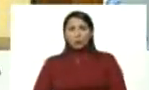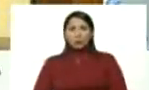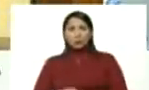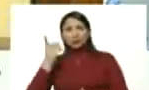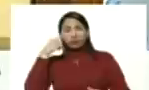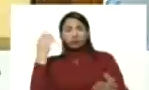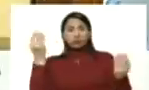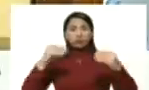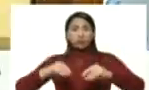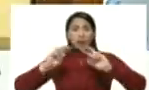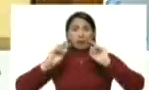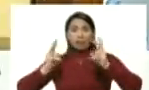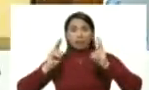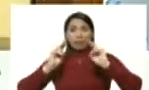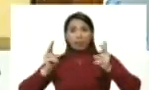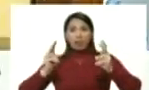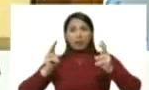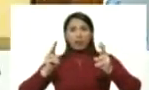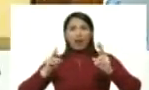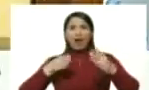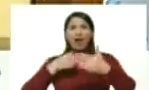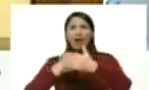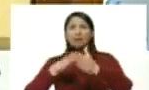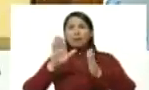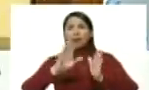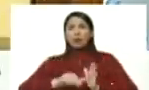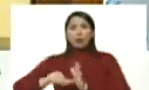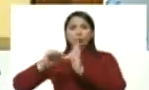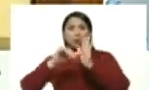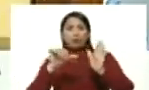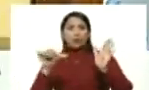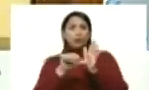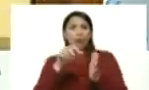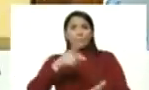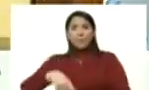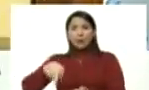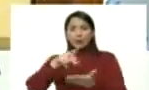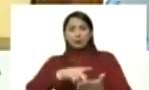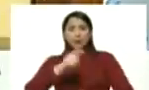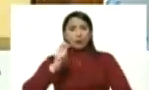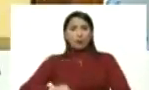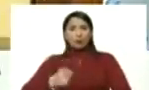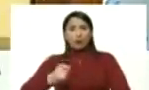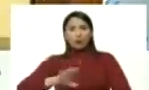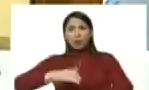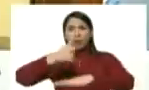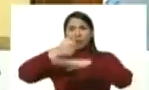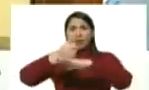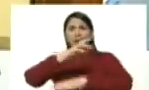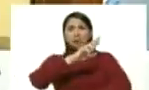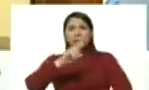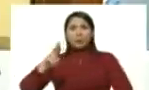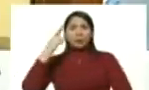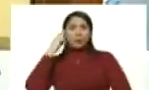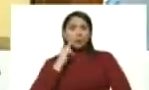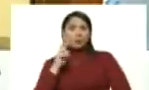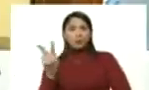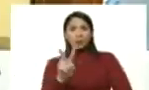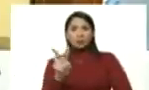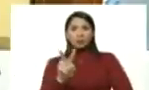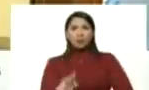convenciones en materia anticorrupción, donde participa el Contralor General de la República Bolivariana de